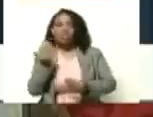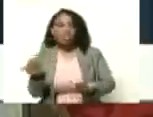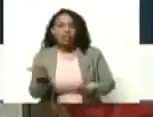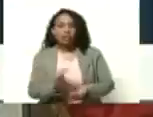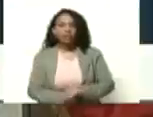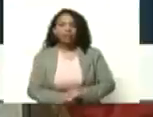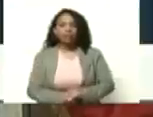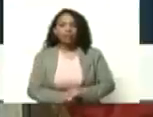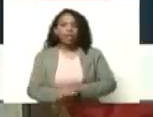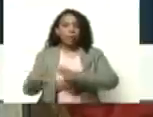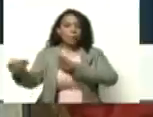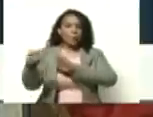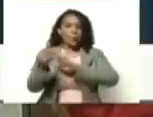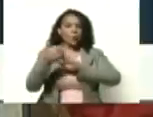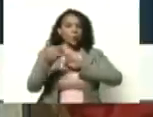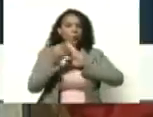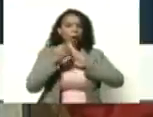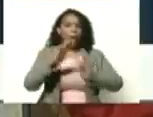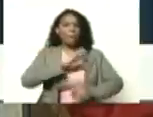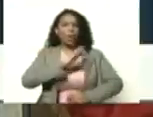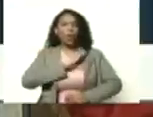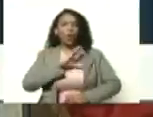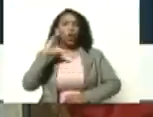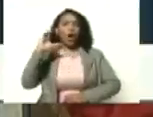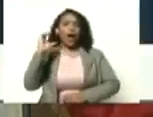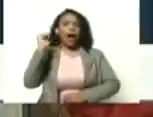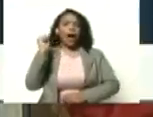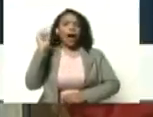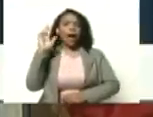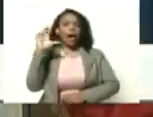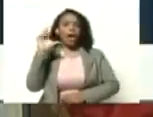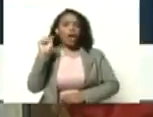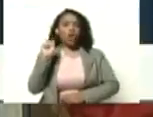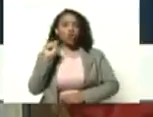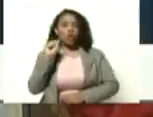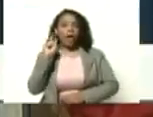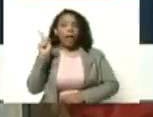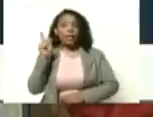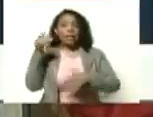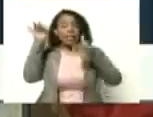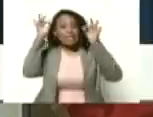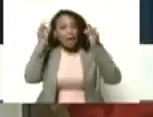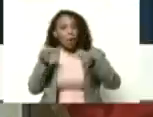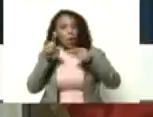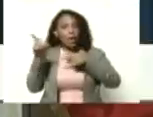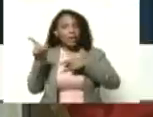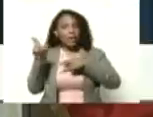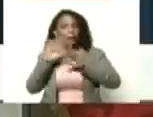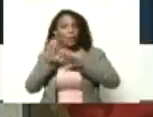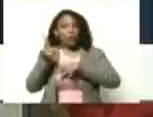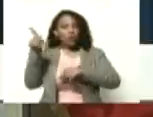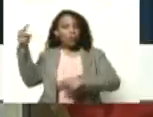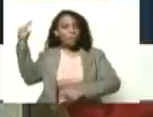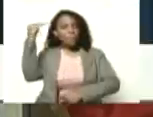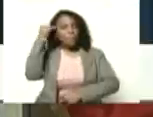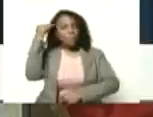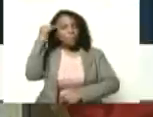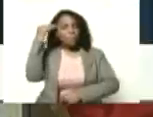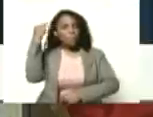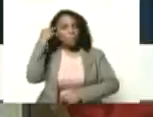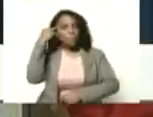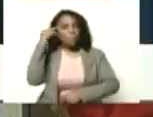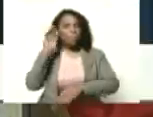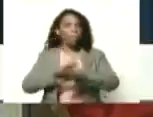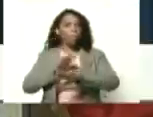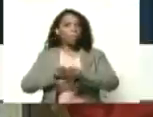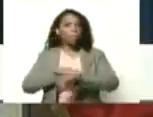y de ofensa incluso al propio carlos lanz de seguro fue aportada a esa cuarta en su mente por